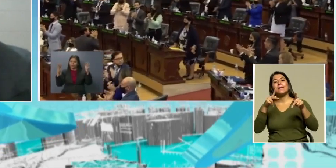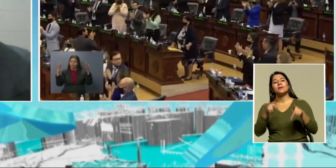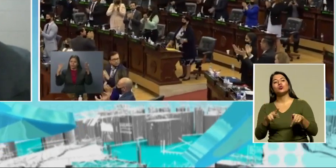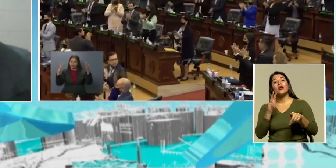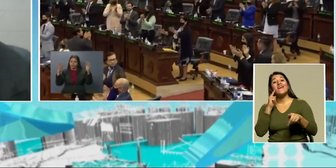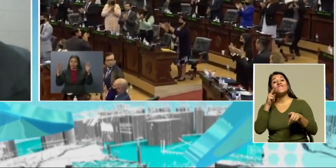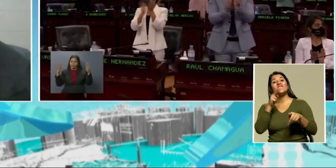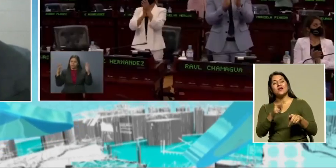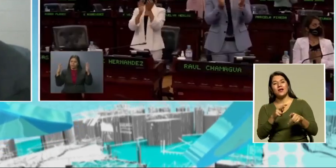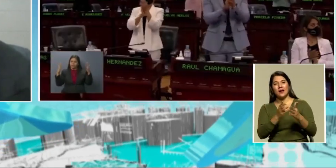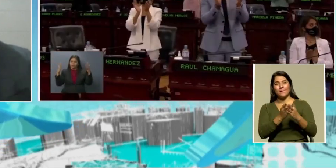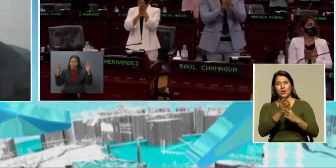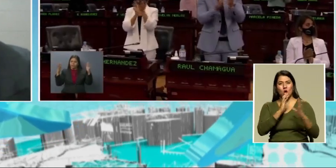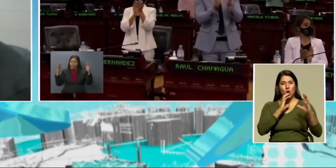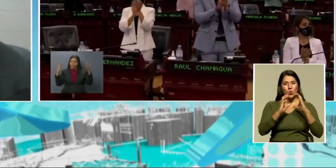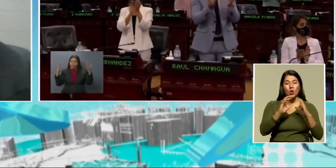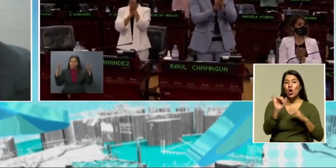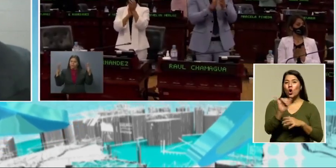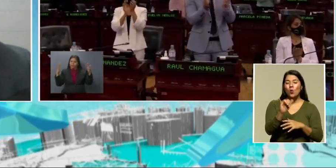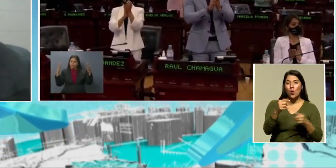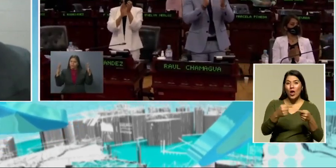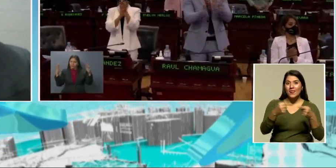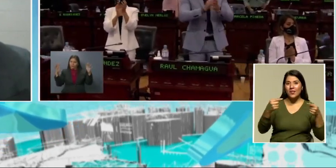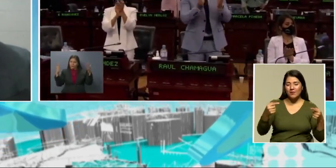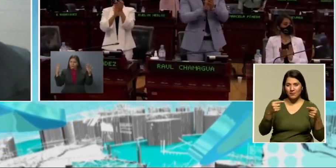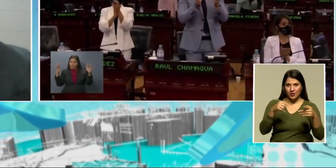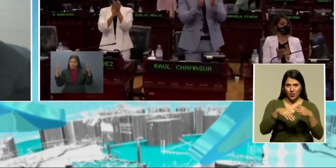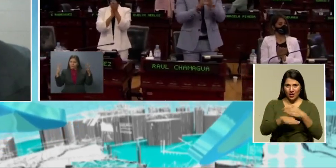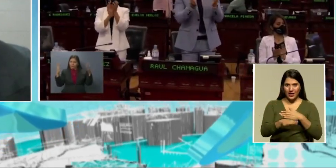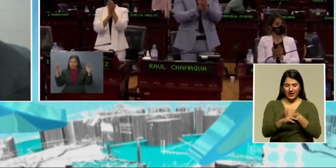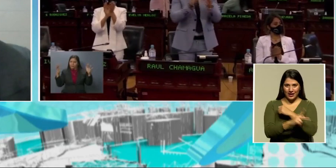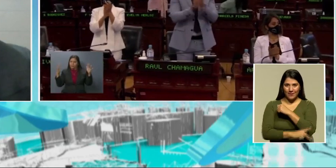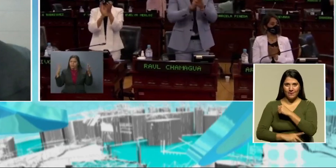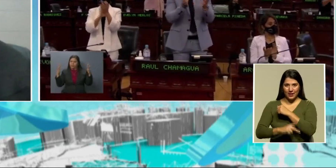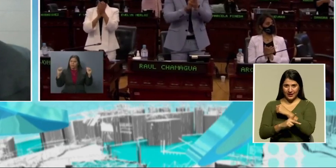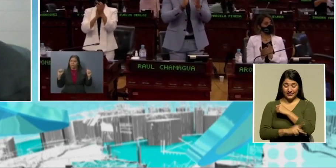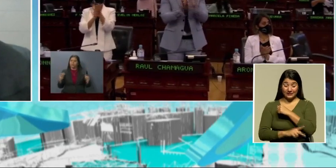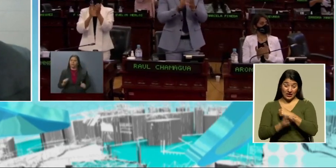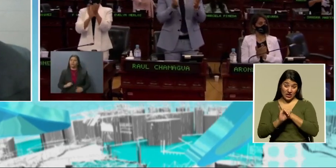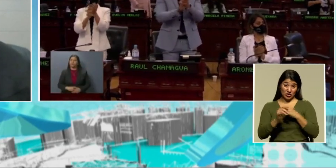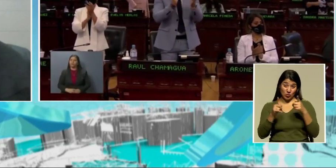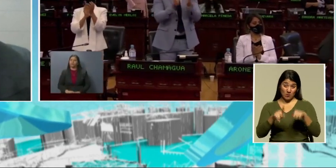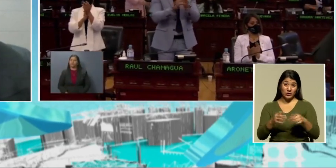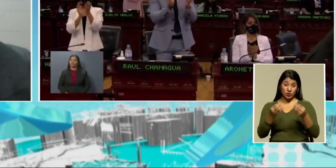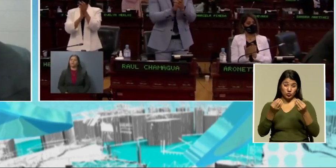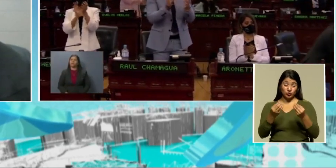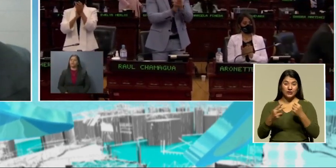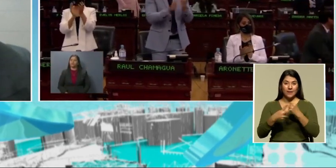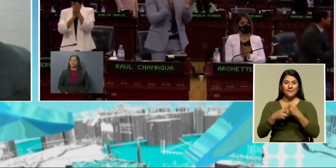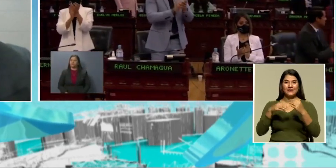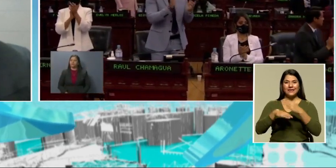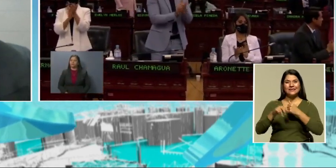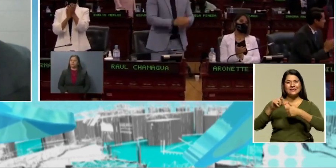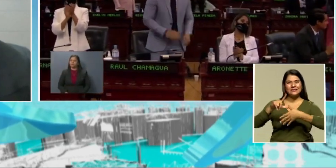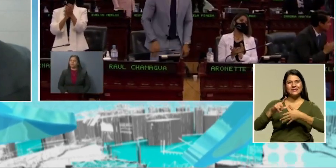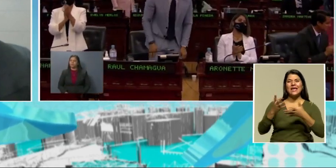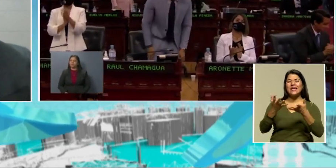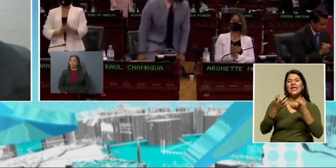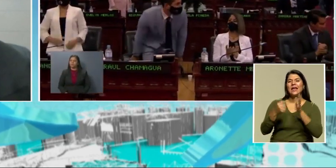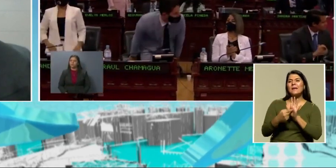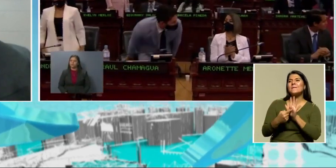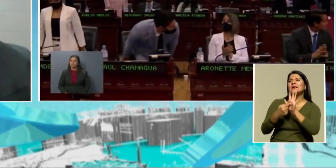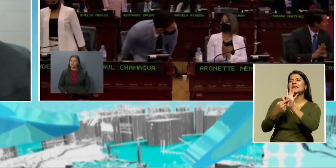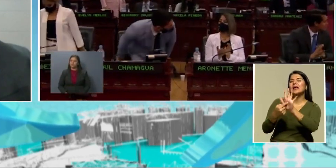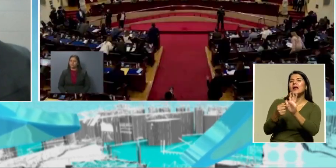en muchos países de Latinoamérica y del mundo, obviamente, en el que a la prensa se le muestra como